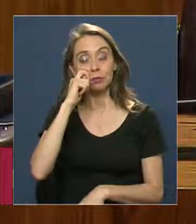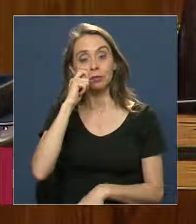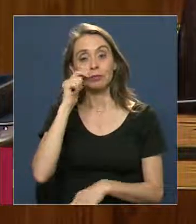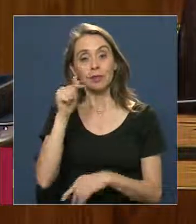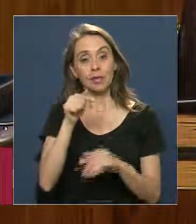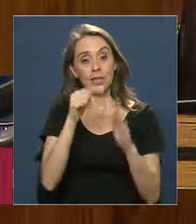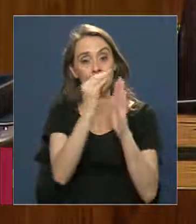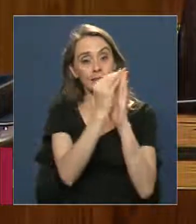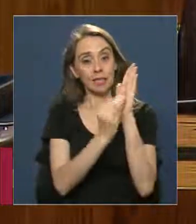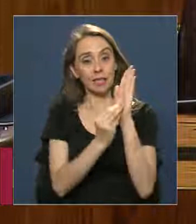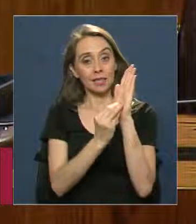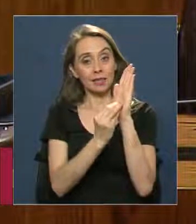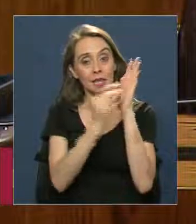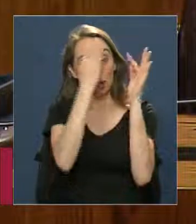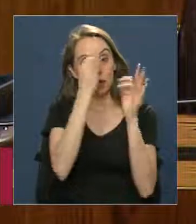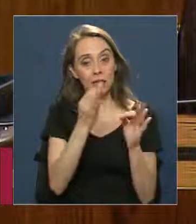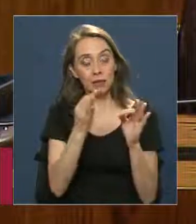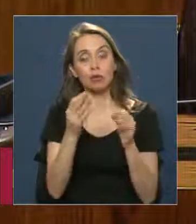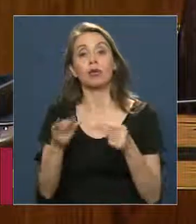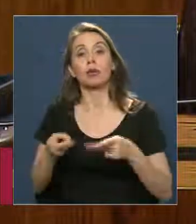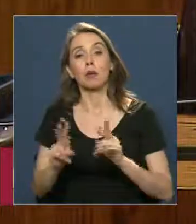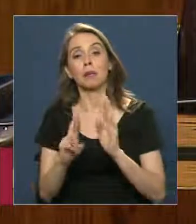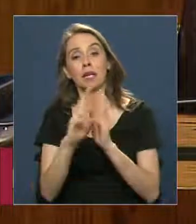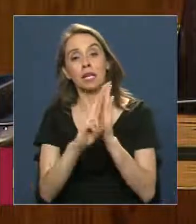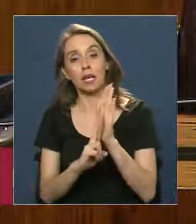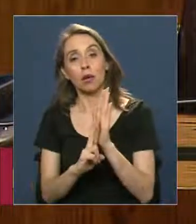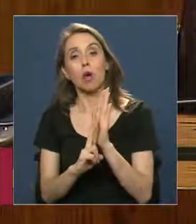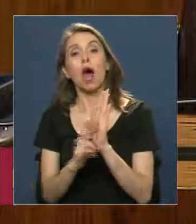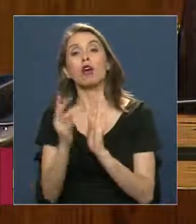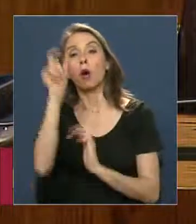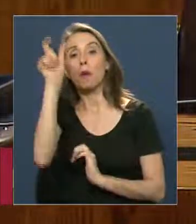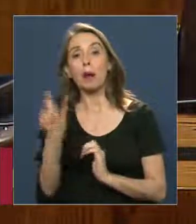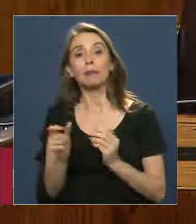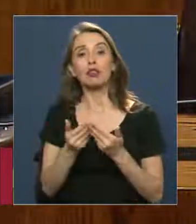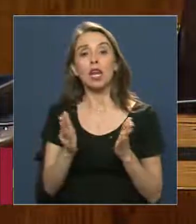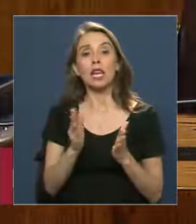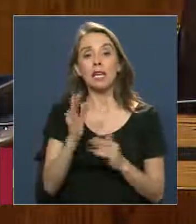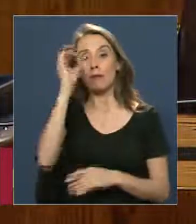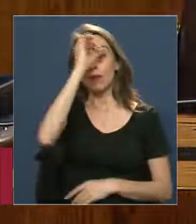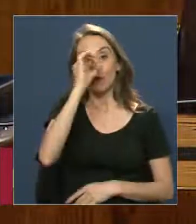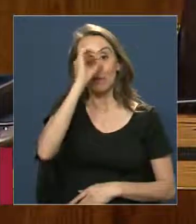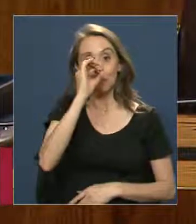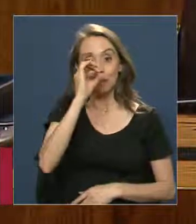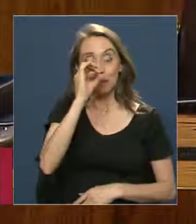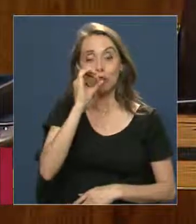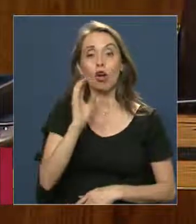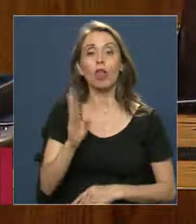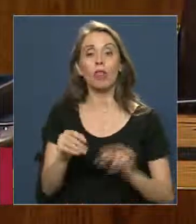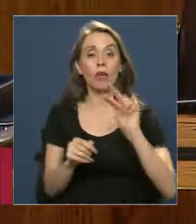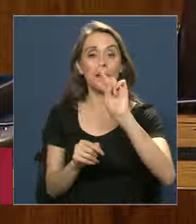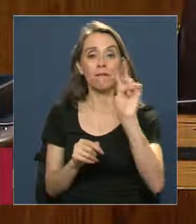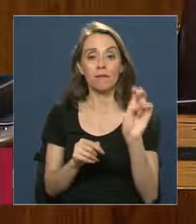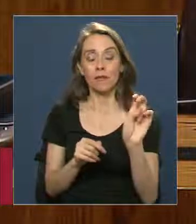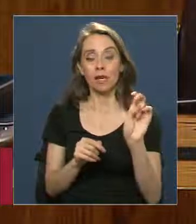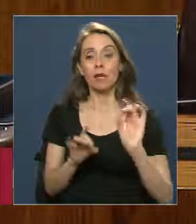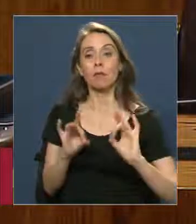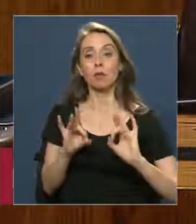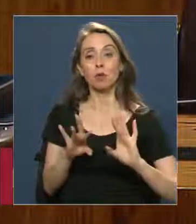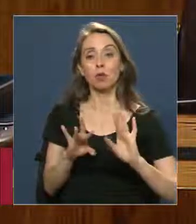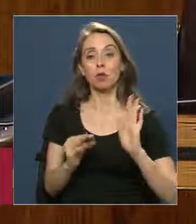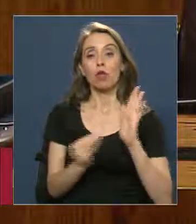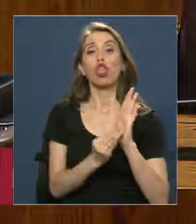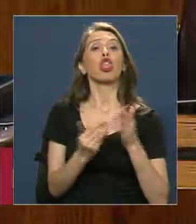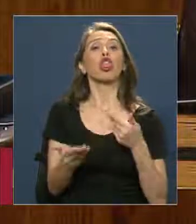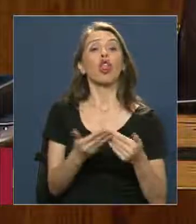medidas, las que permiten regular la libertad de expresión, deben ser, comillas, fijadas por la